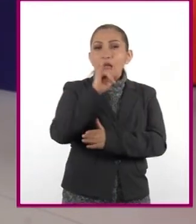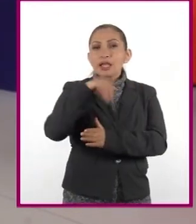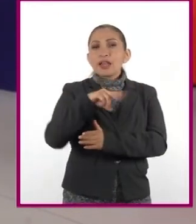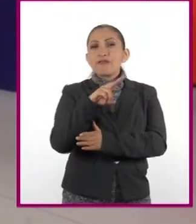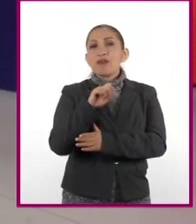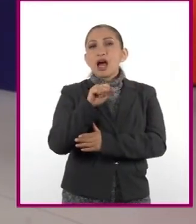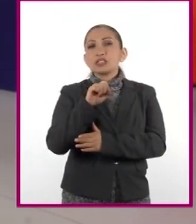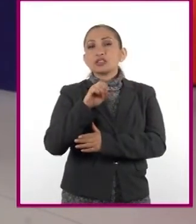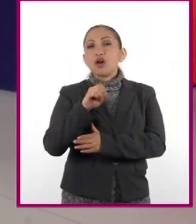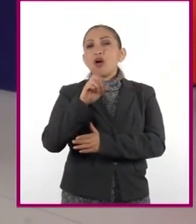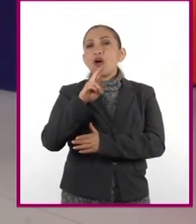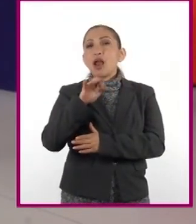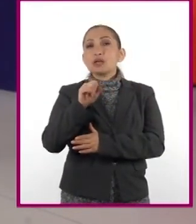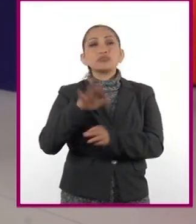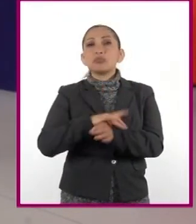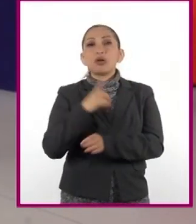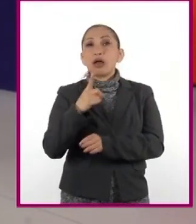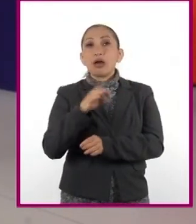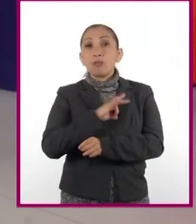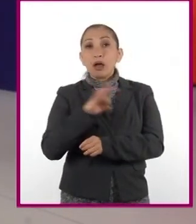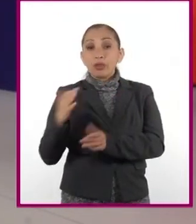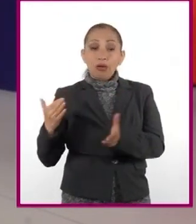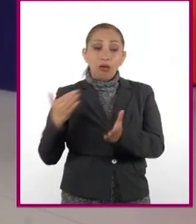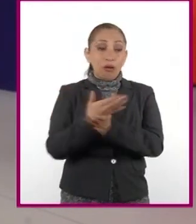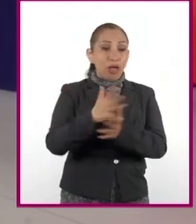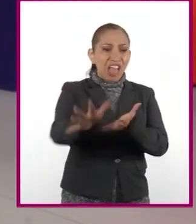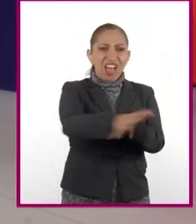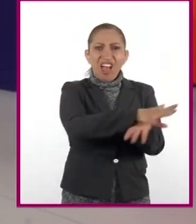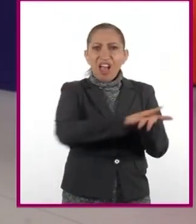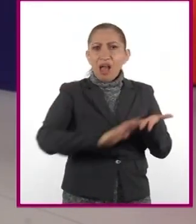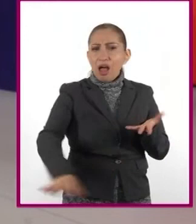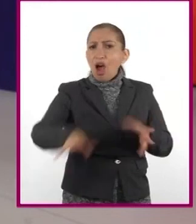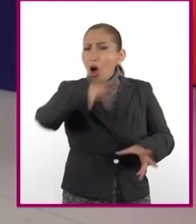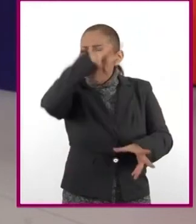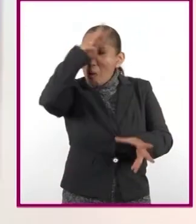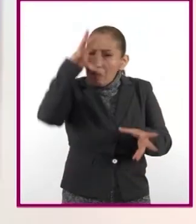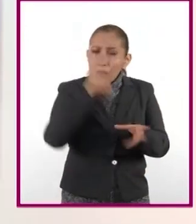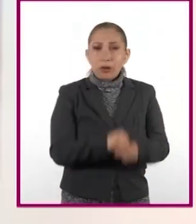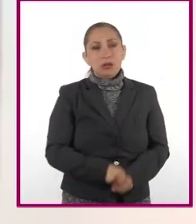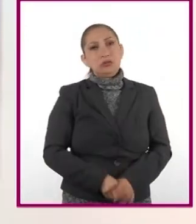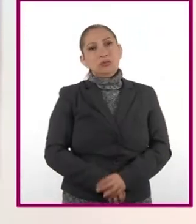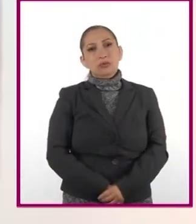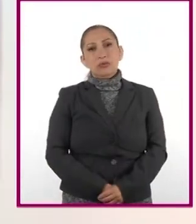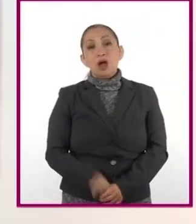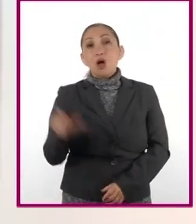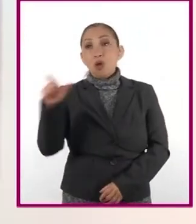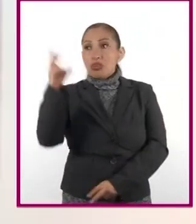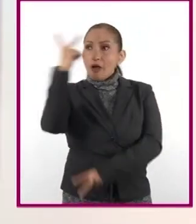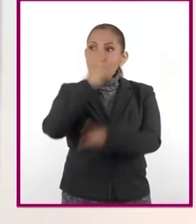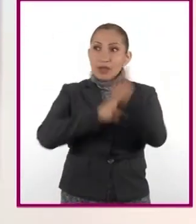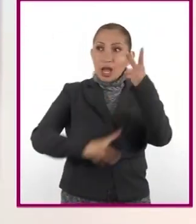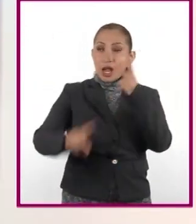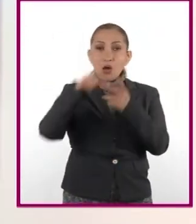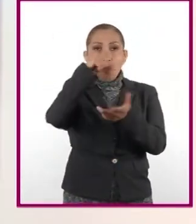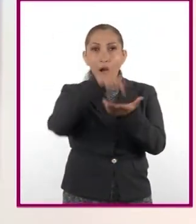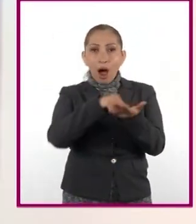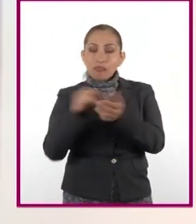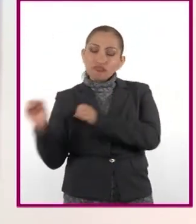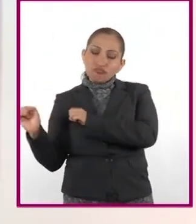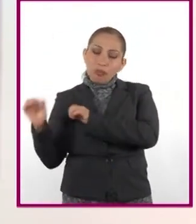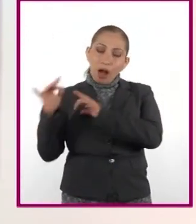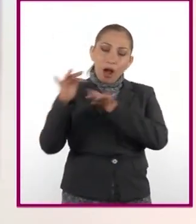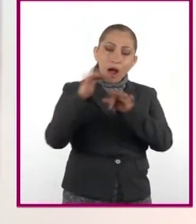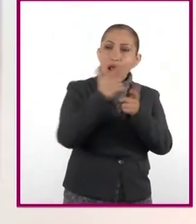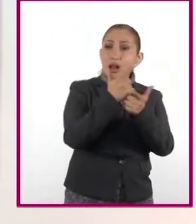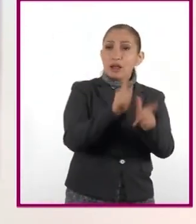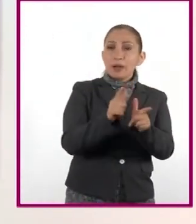título que se han ganado porque pueden destruir ecosistemas enteros. cuando llegan a nuevos ambientes libres